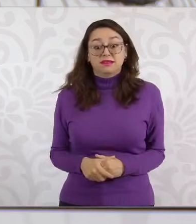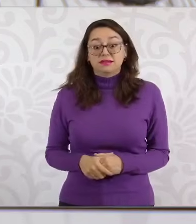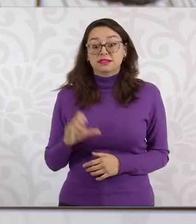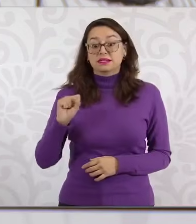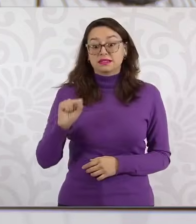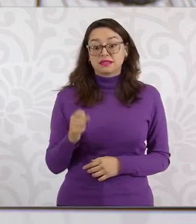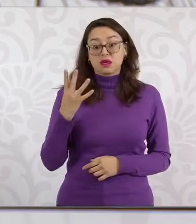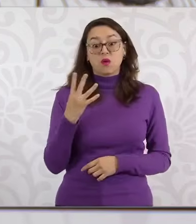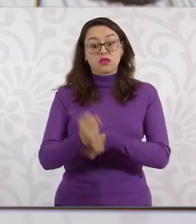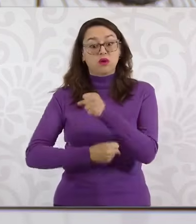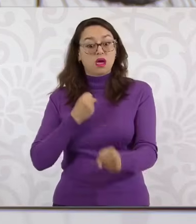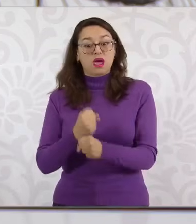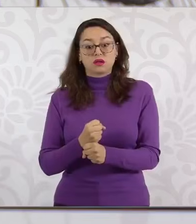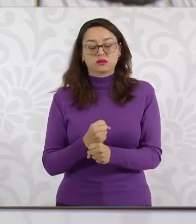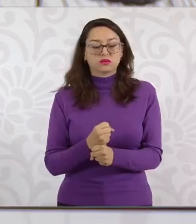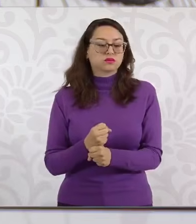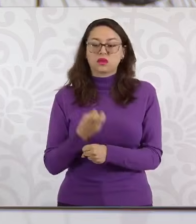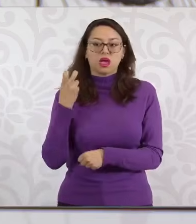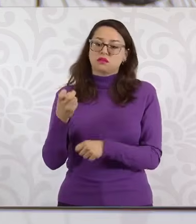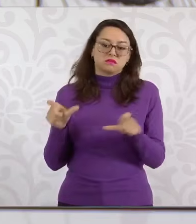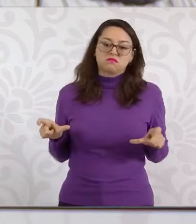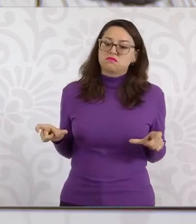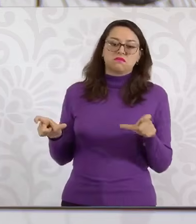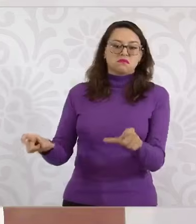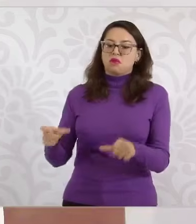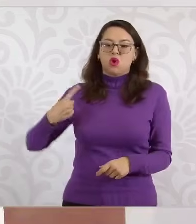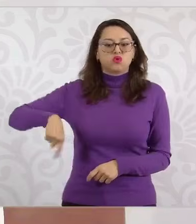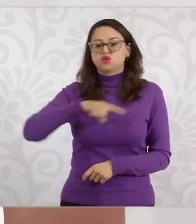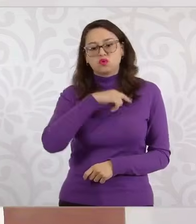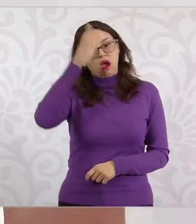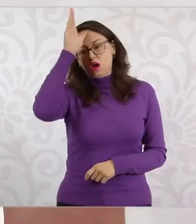64 años, de estar en contra del bloqueo.